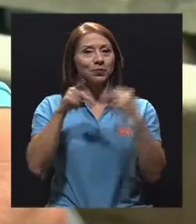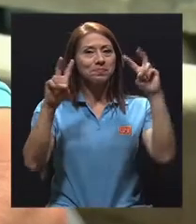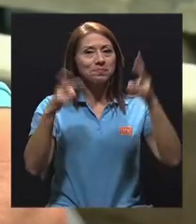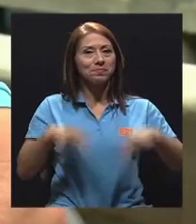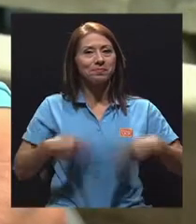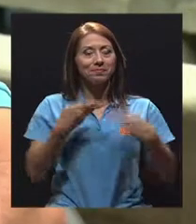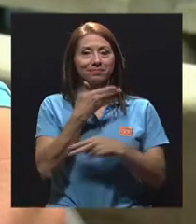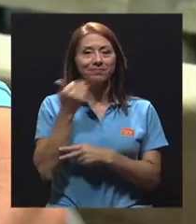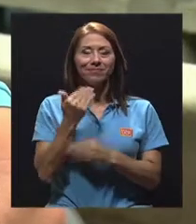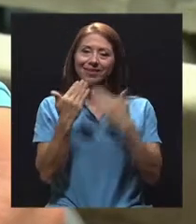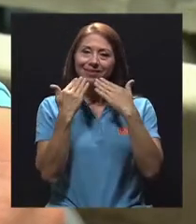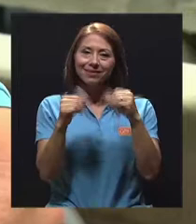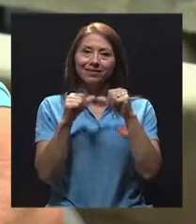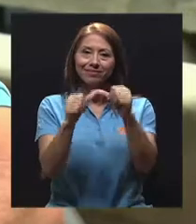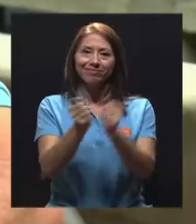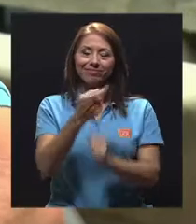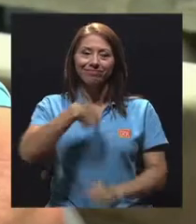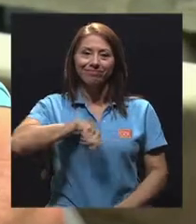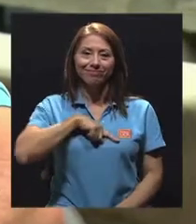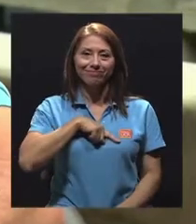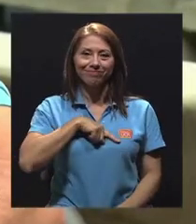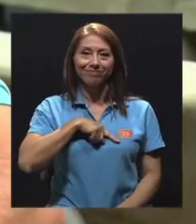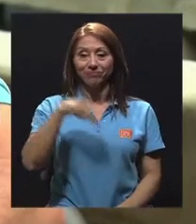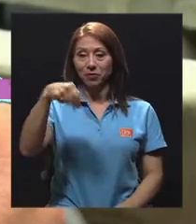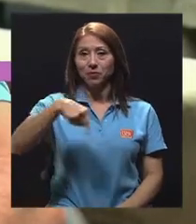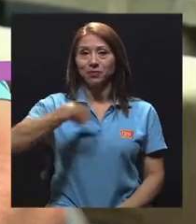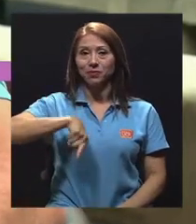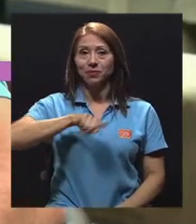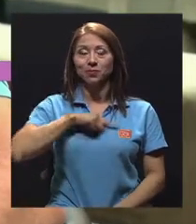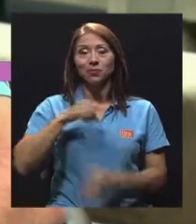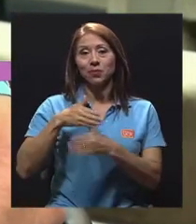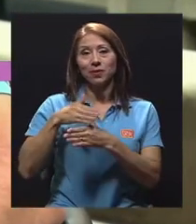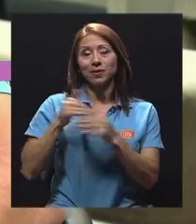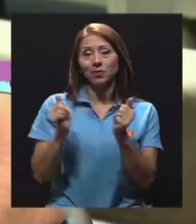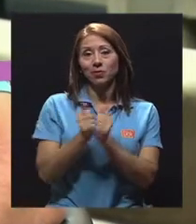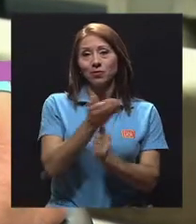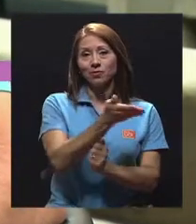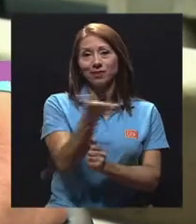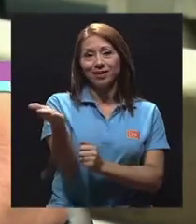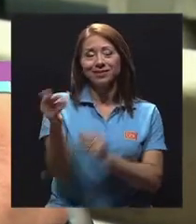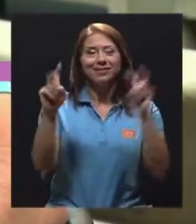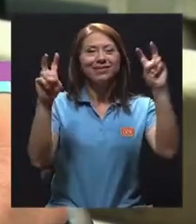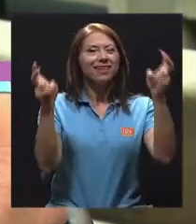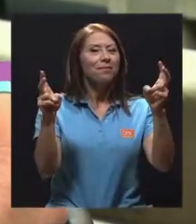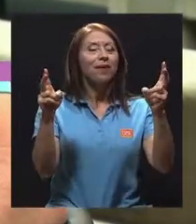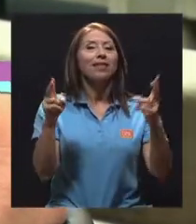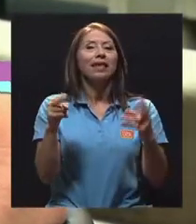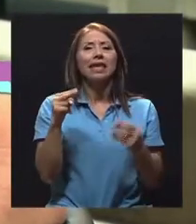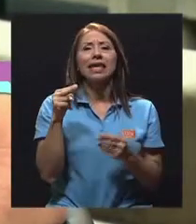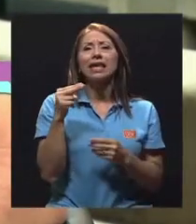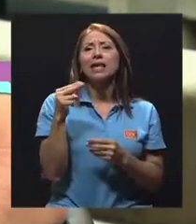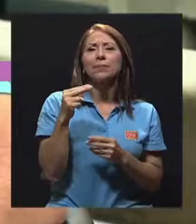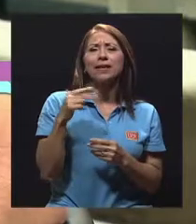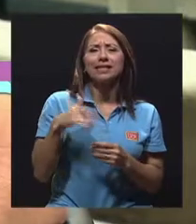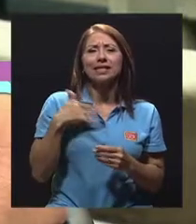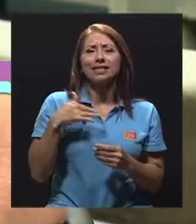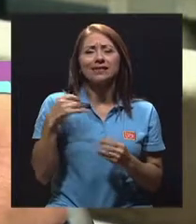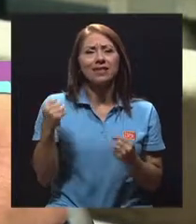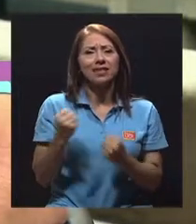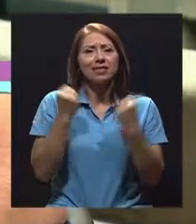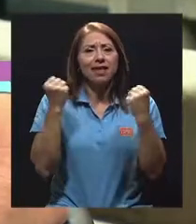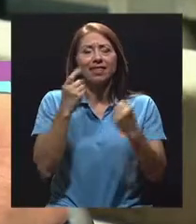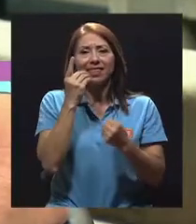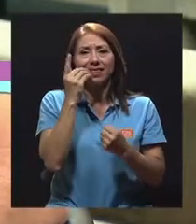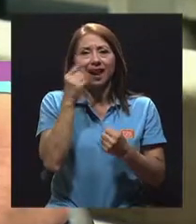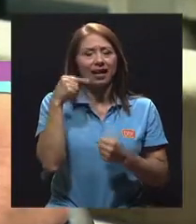Somos Vivir Mejor y muchísimas gracias por continuar con nosotros. El día de hoy estamos compartiendo con ustedes el tema de la hipersensibilidad